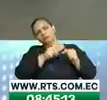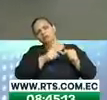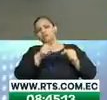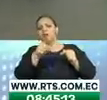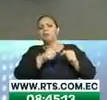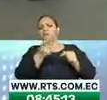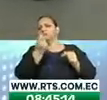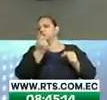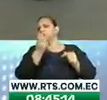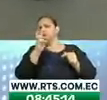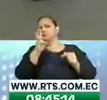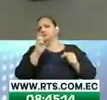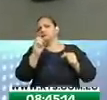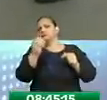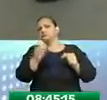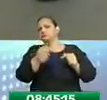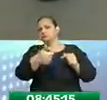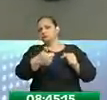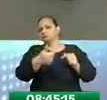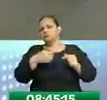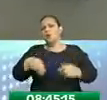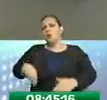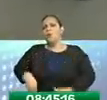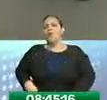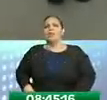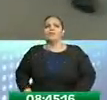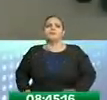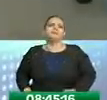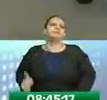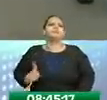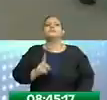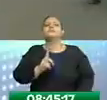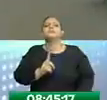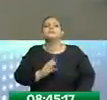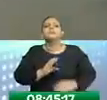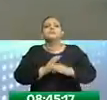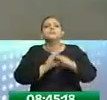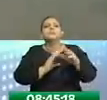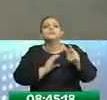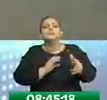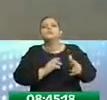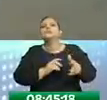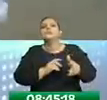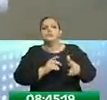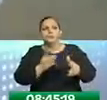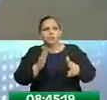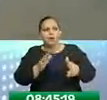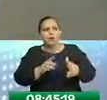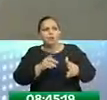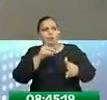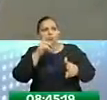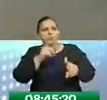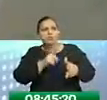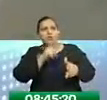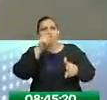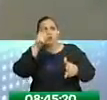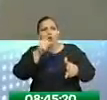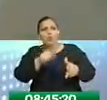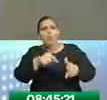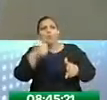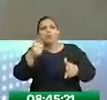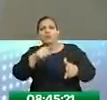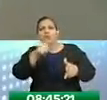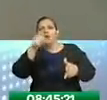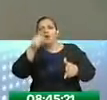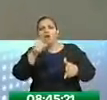ahí sí se van a preocupar porque tomando en cuenta que nuestra gente no está produciendo, está sin dinero, está